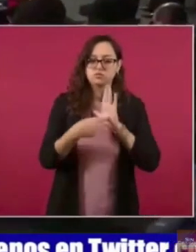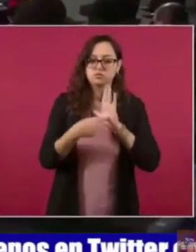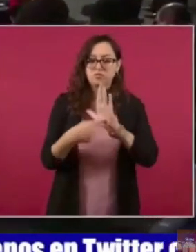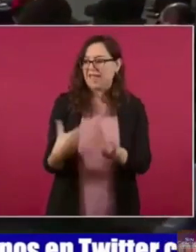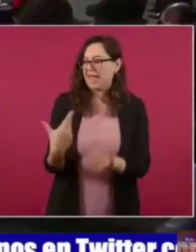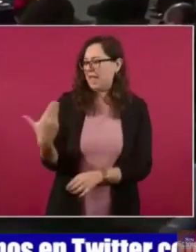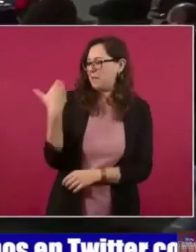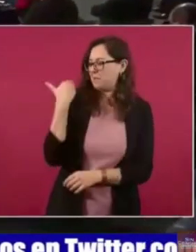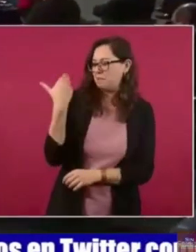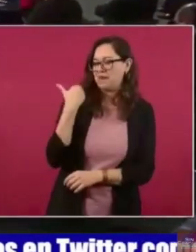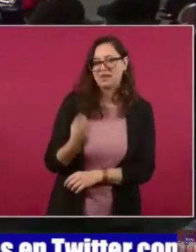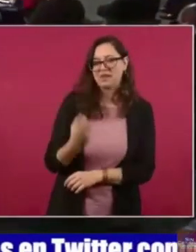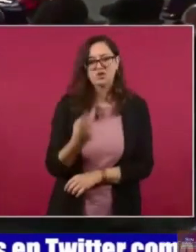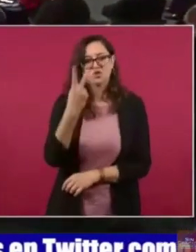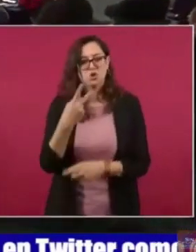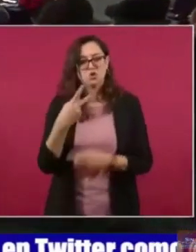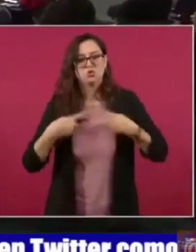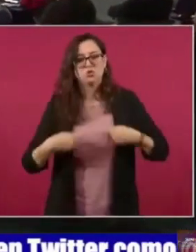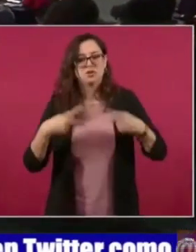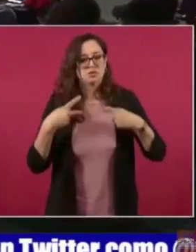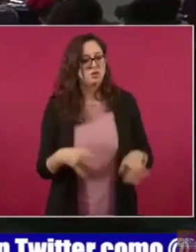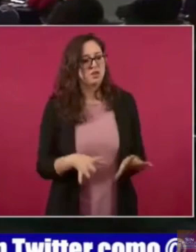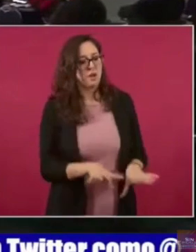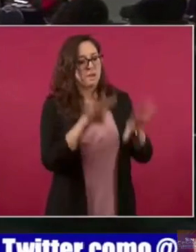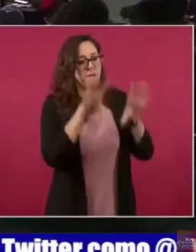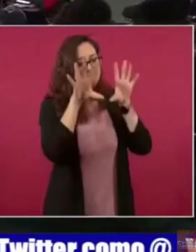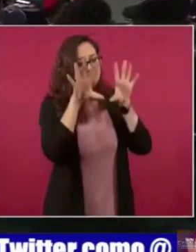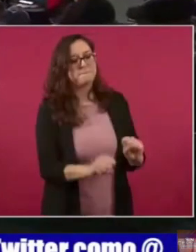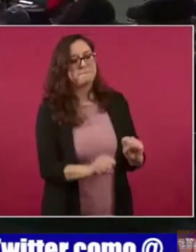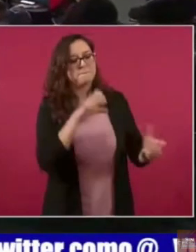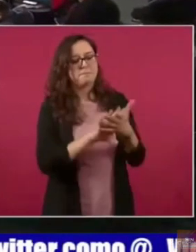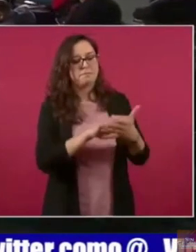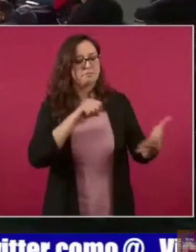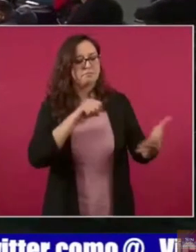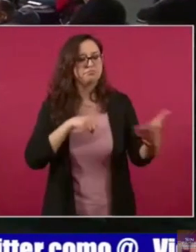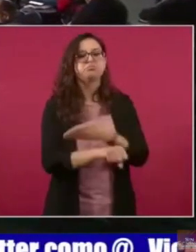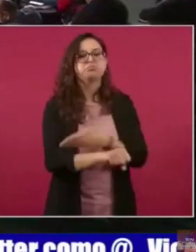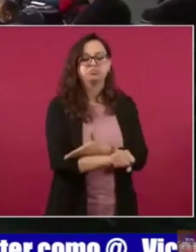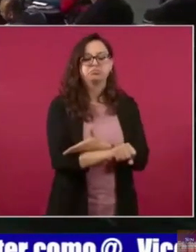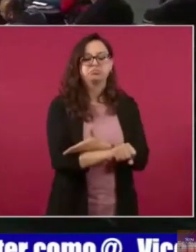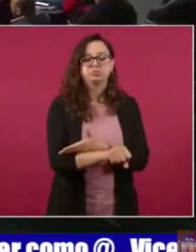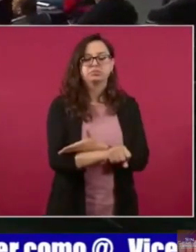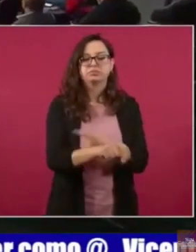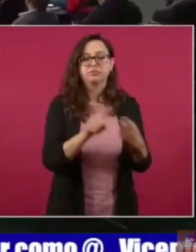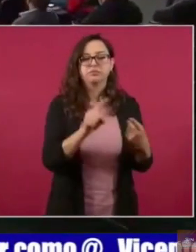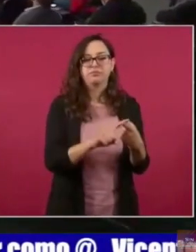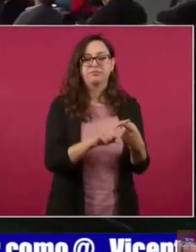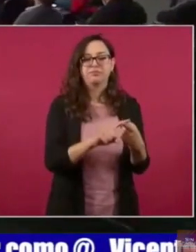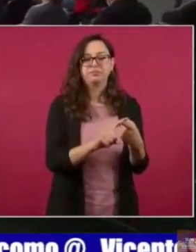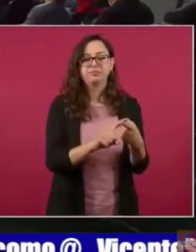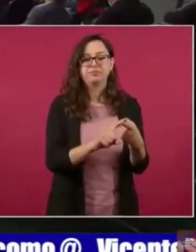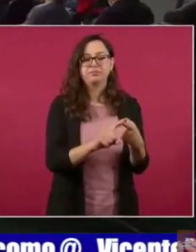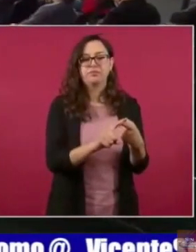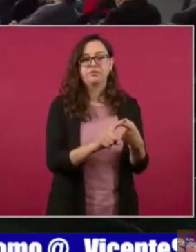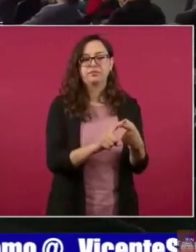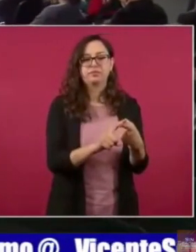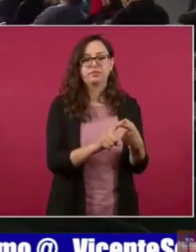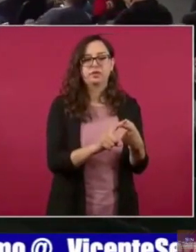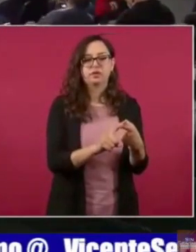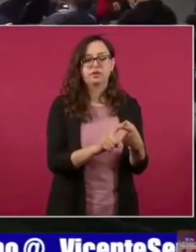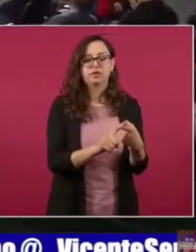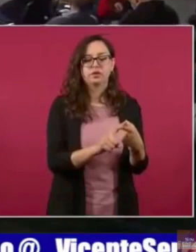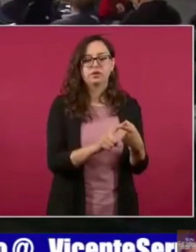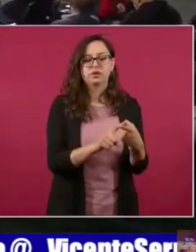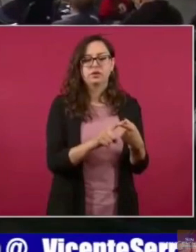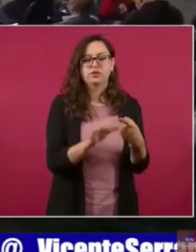por fin se aprobara una resolución unánimemente contra el